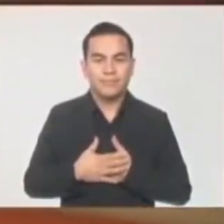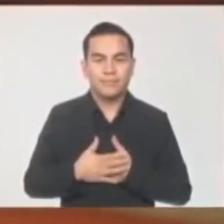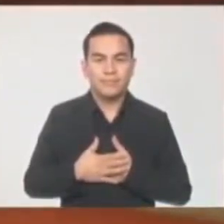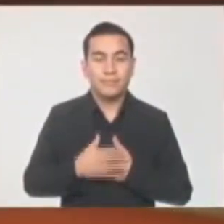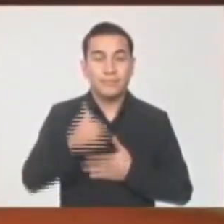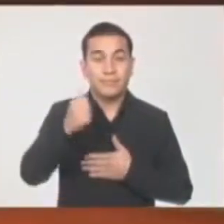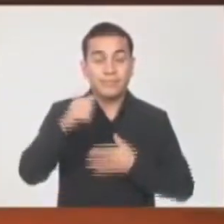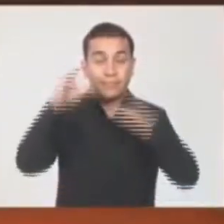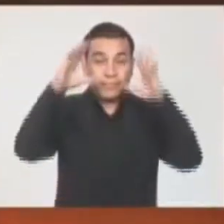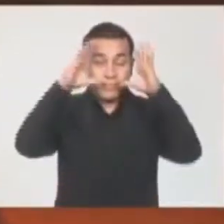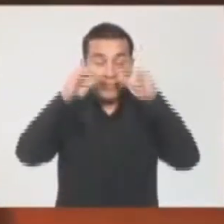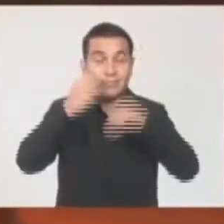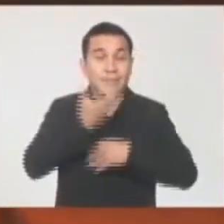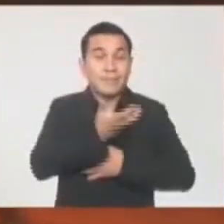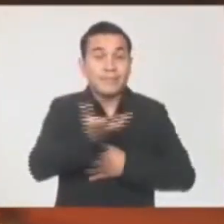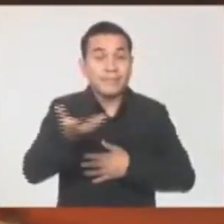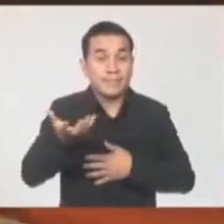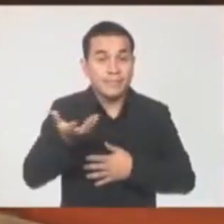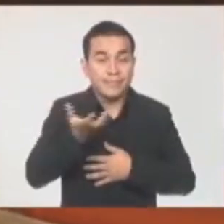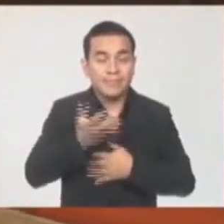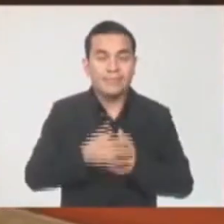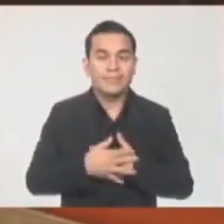Buenas noches a todos.